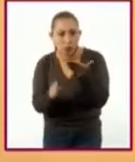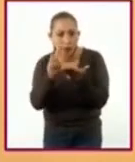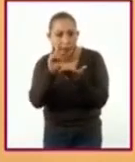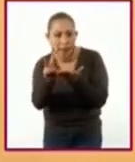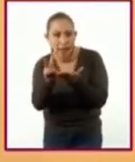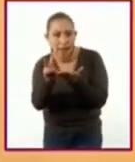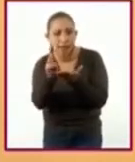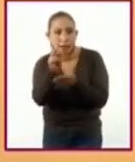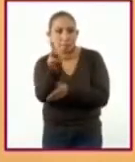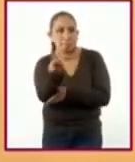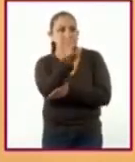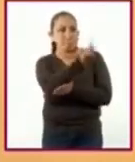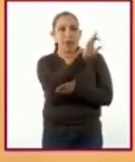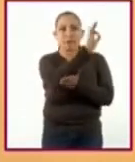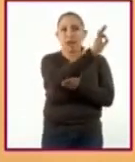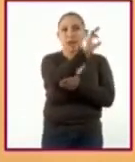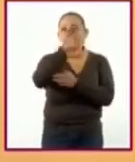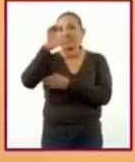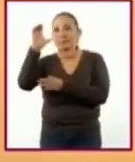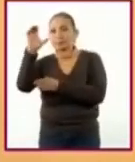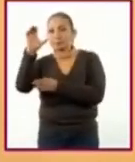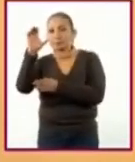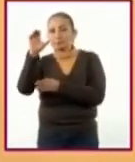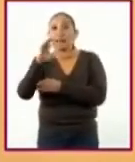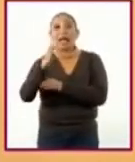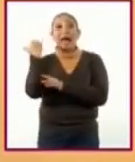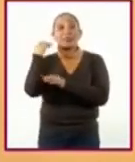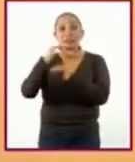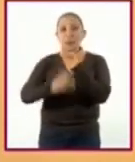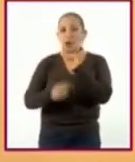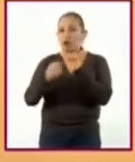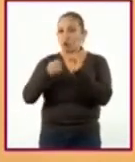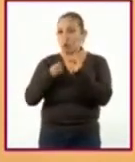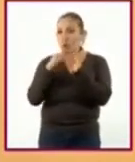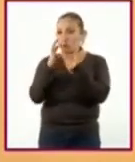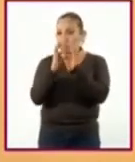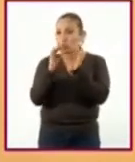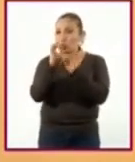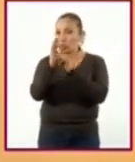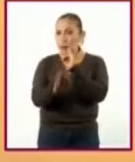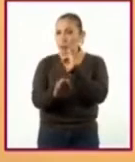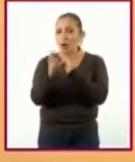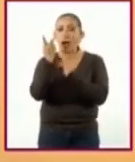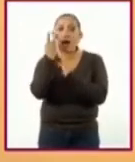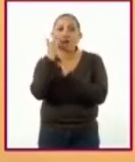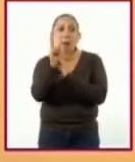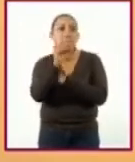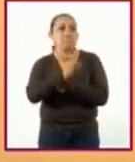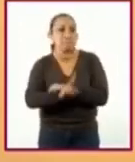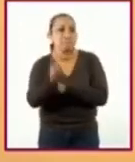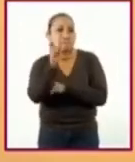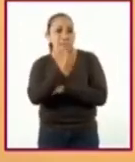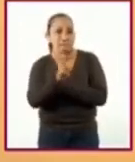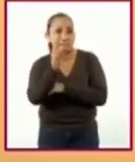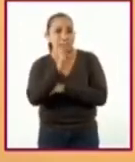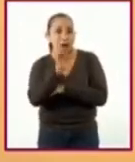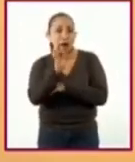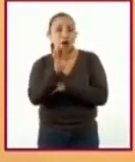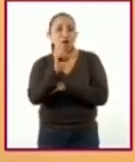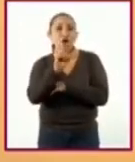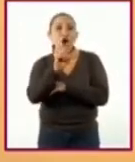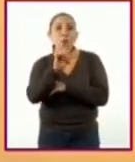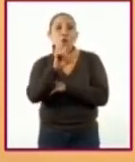obtener la equivalencia correspondiente. Antes de terminar, les voy a plantear un último reto. Las fórmulas geométricas